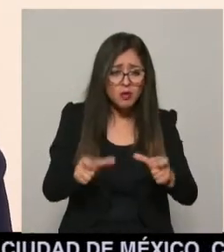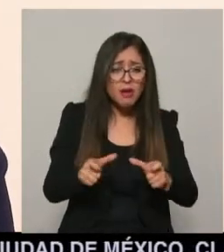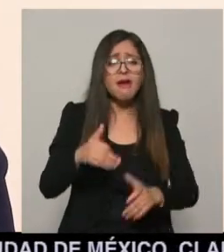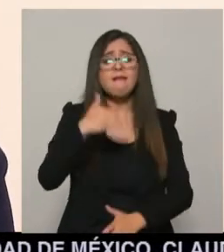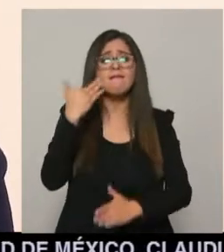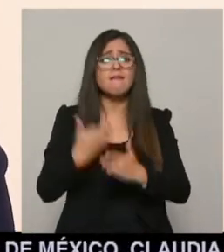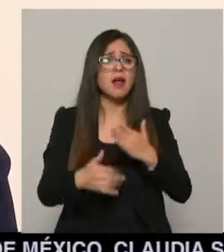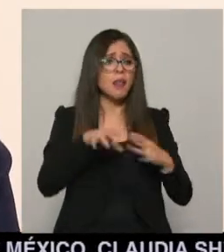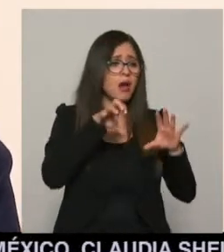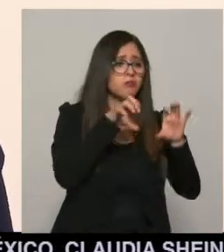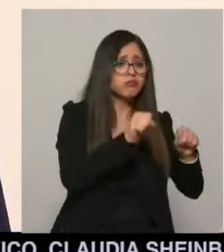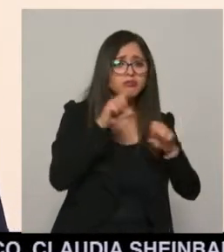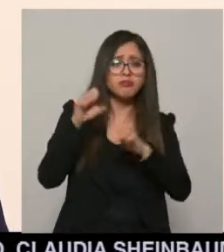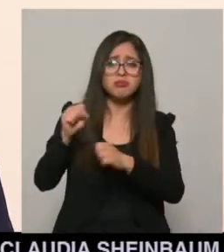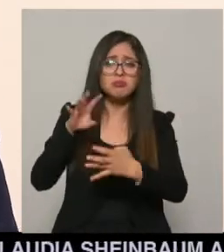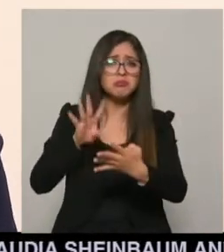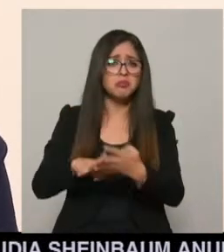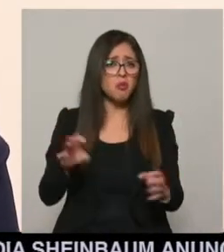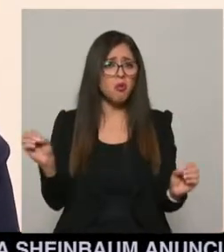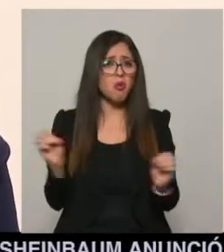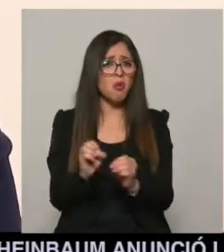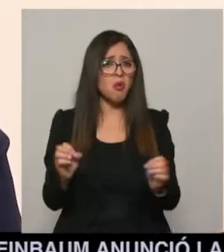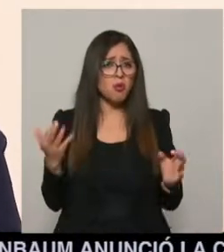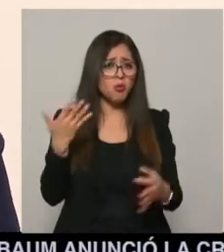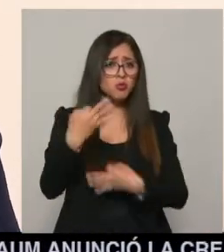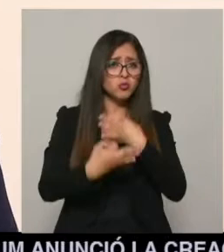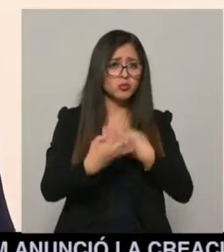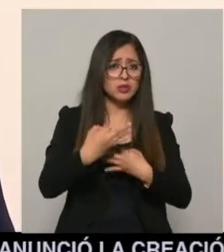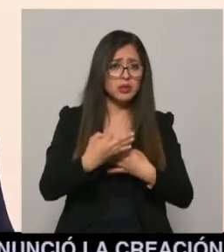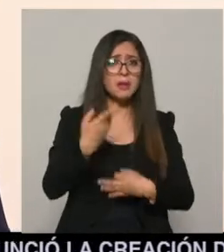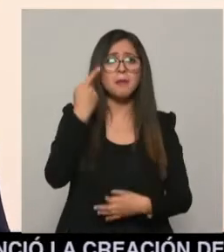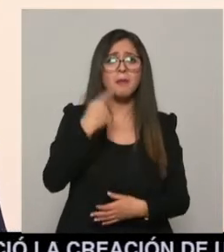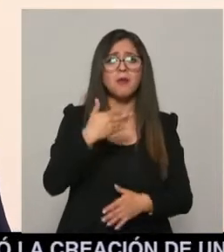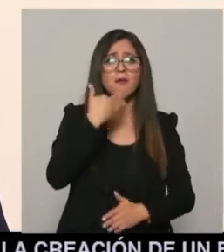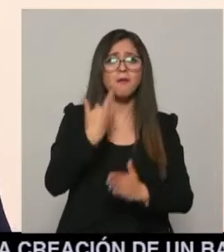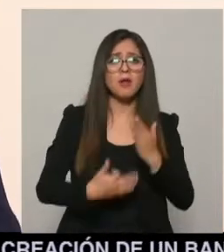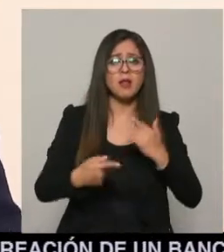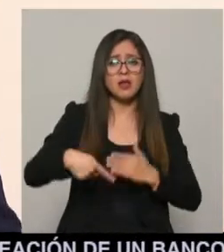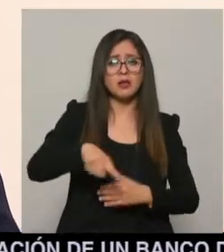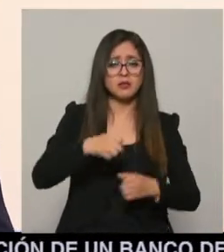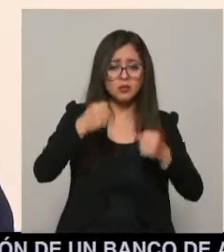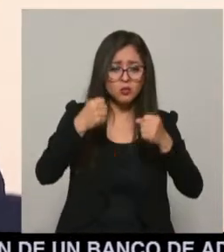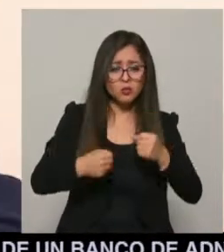parece que, y es un tema que hemos comentado, la situación de seguridad en la ciudad está crítica.